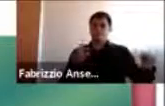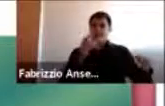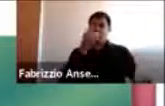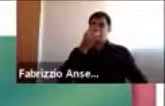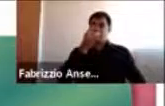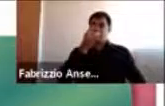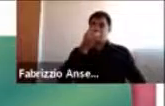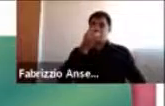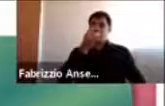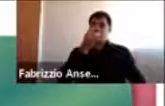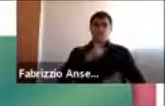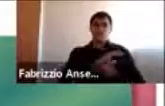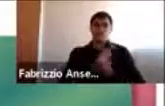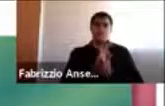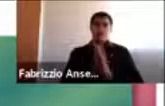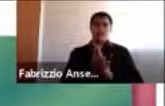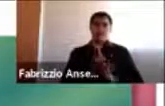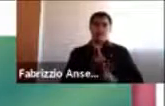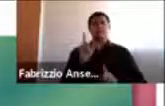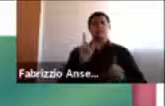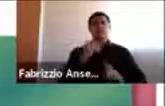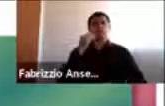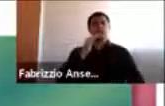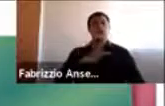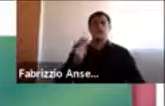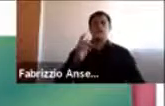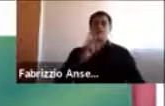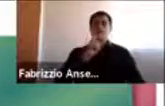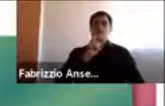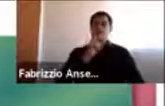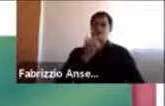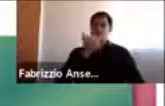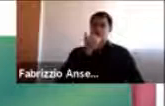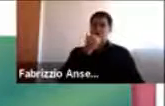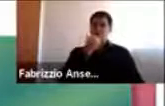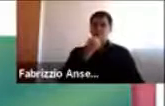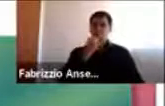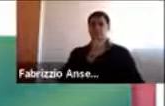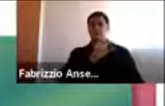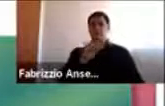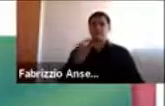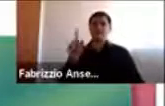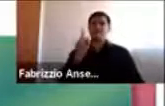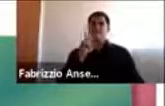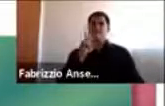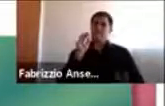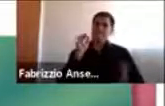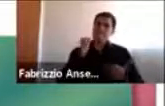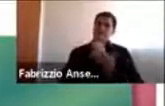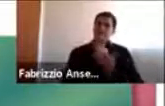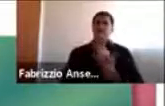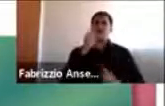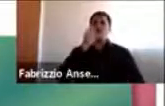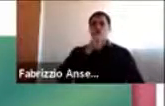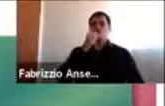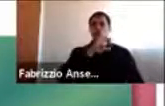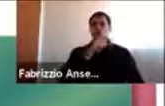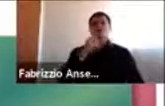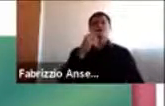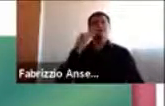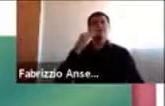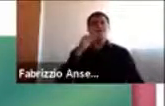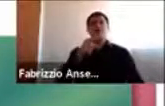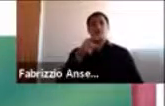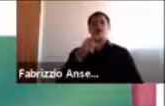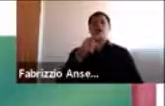barra tendrá una marca roja además si el niño comete un error lo que hace el juego